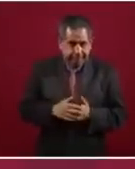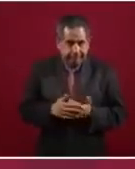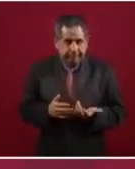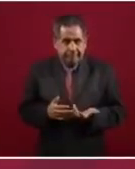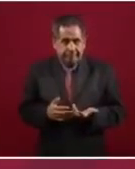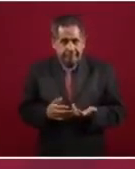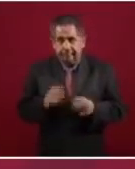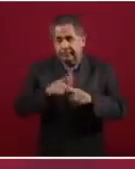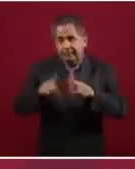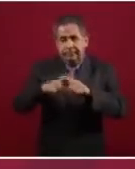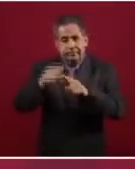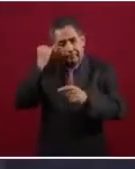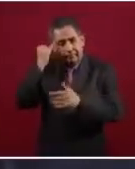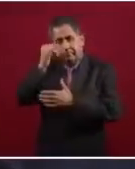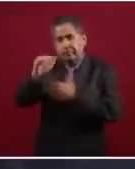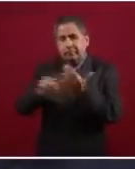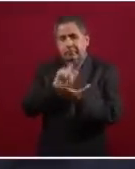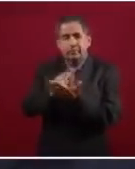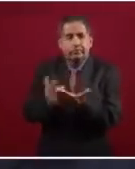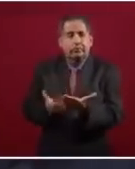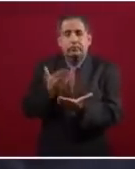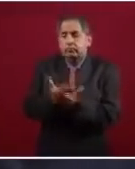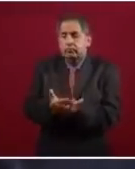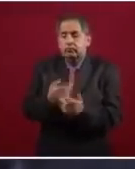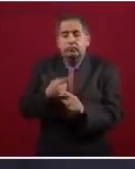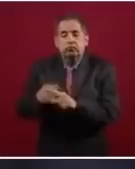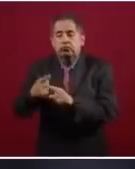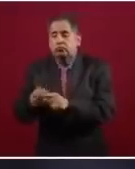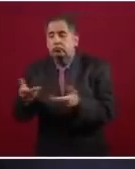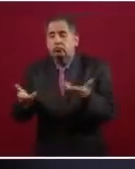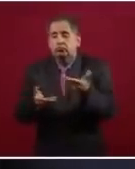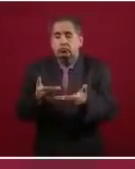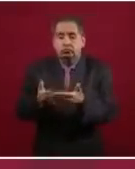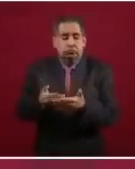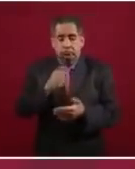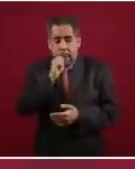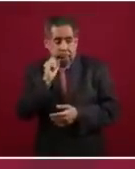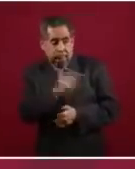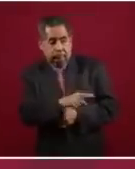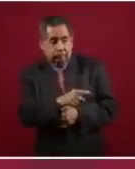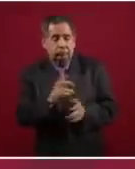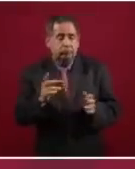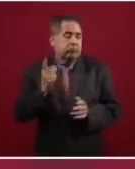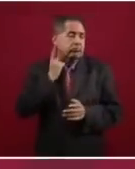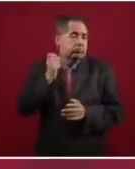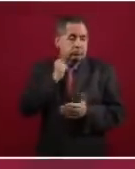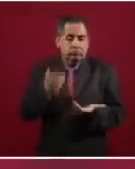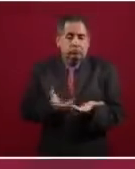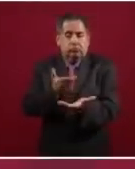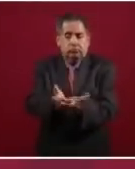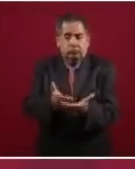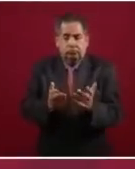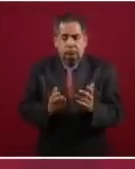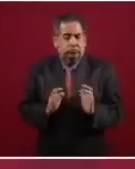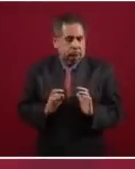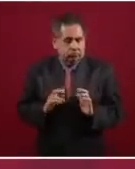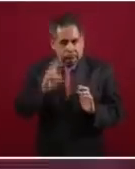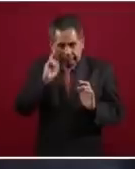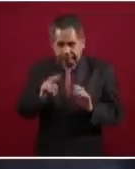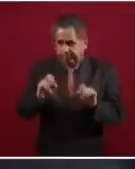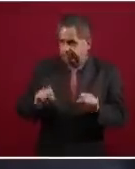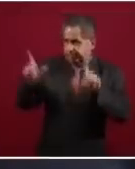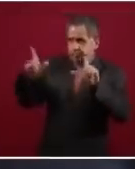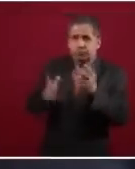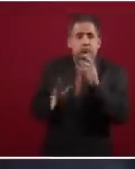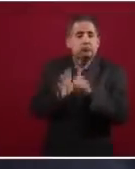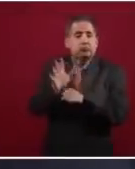las iniciativas que han propuesto los propios legisladores y se han